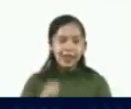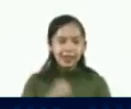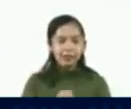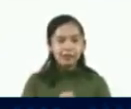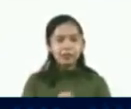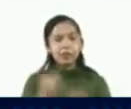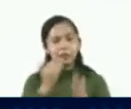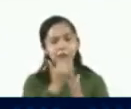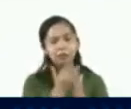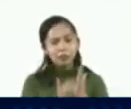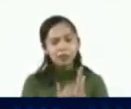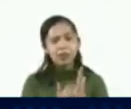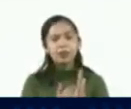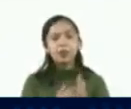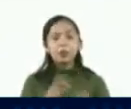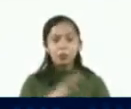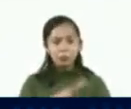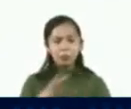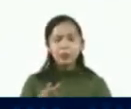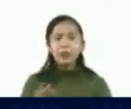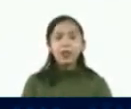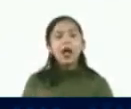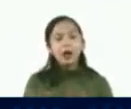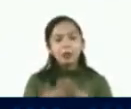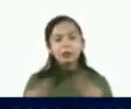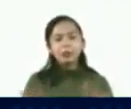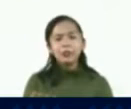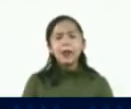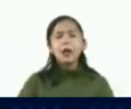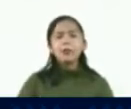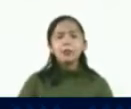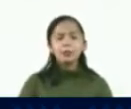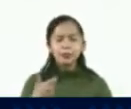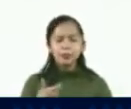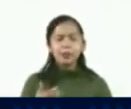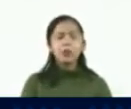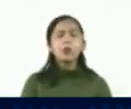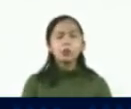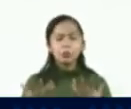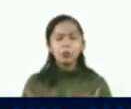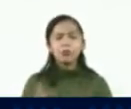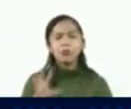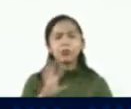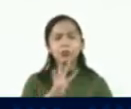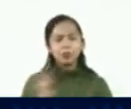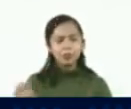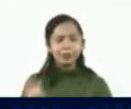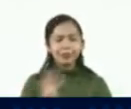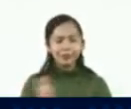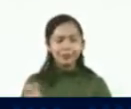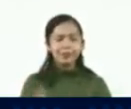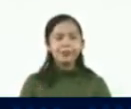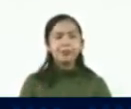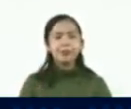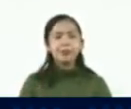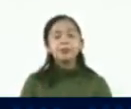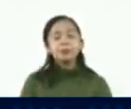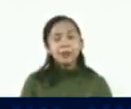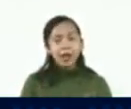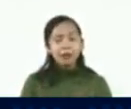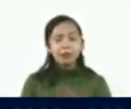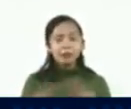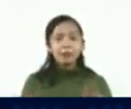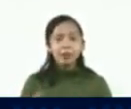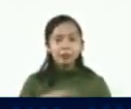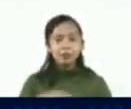hoy cuesta 400 pesos, y vamos a hacer un programa especial, inclusive para que pueda costar